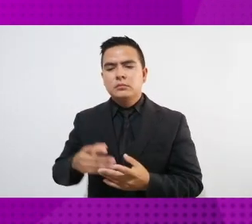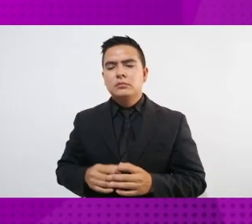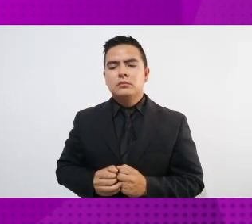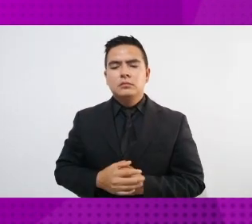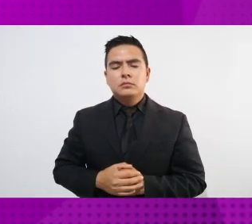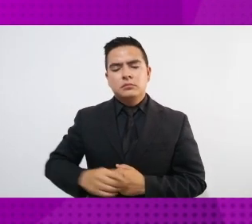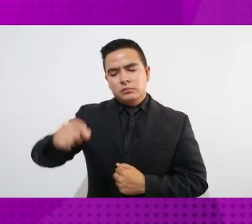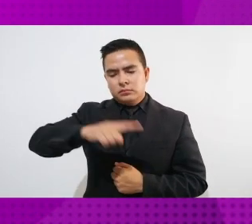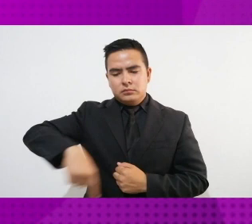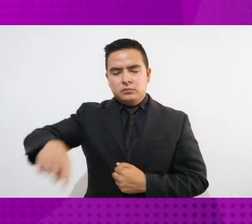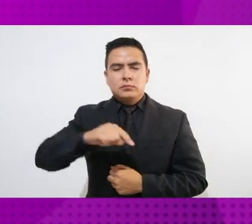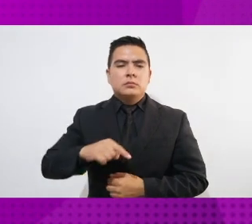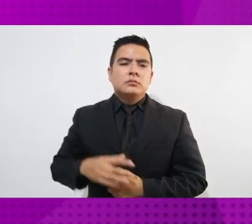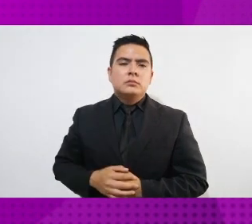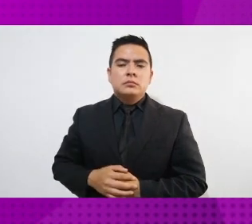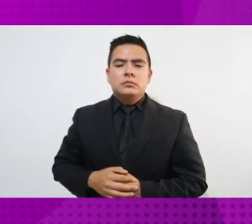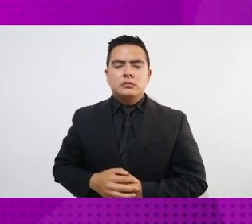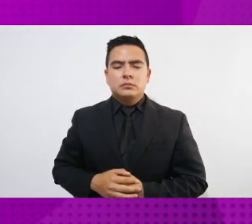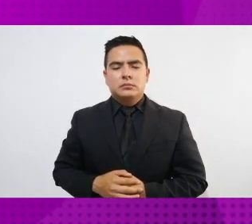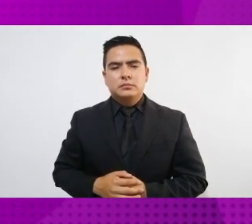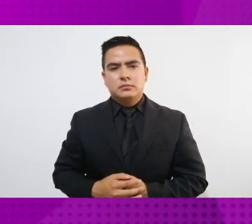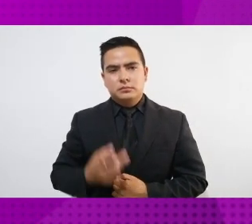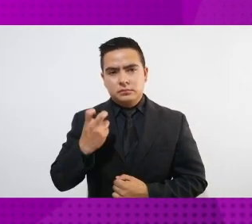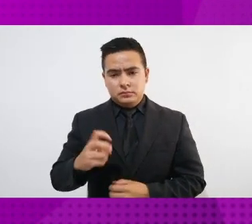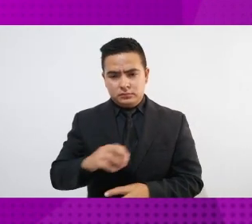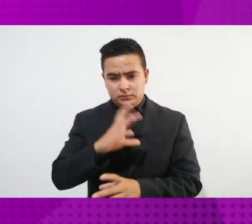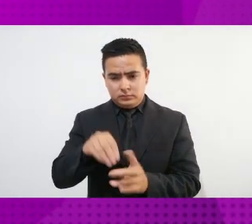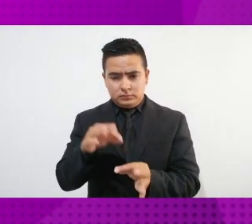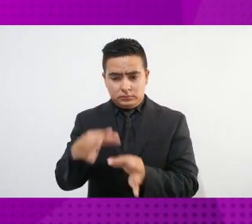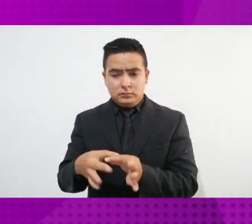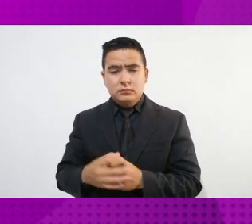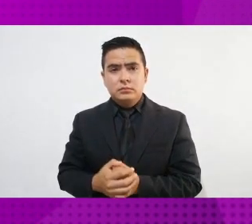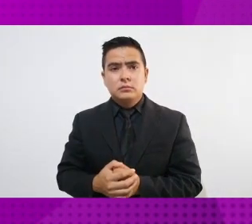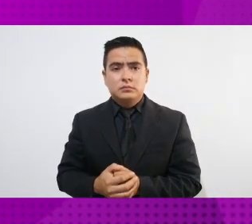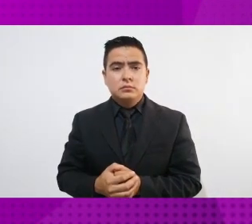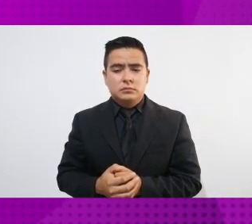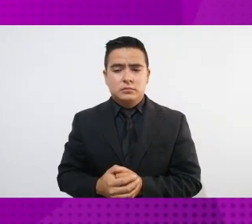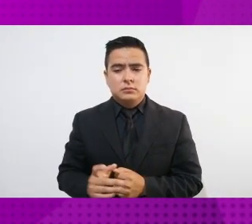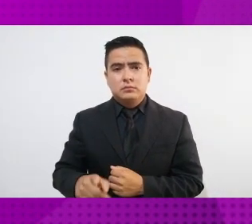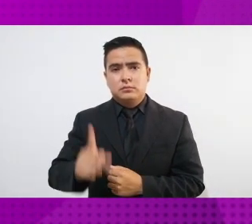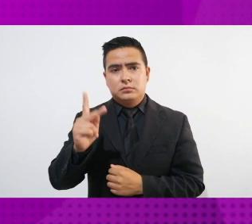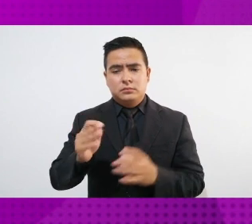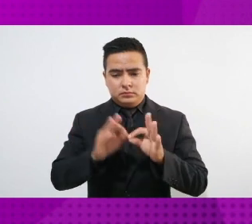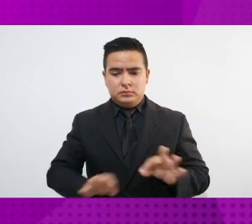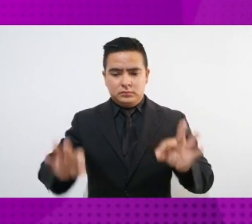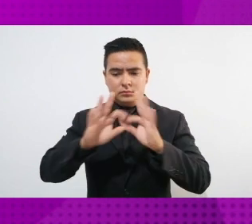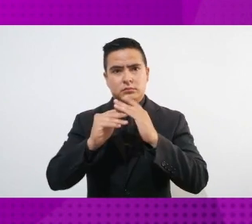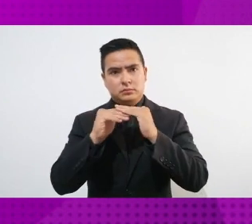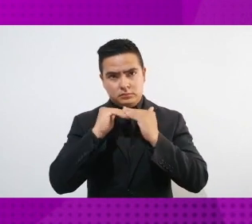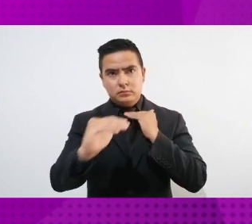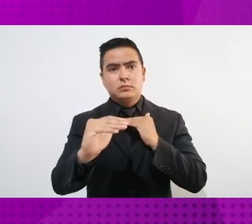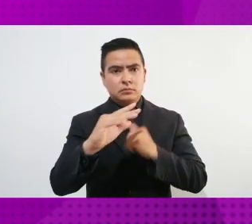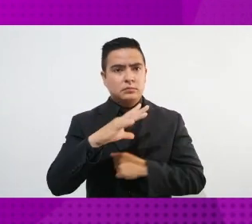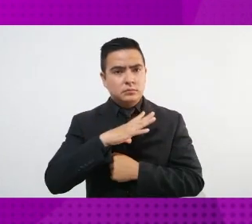justicia electoral, pero creo que hay maneras, es decir, hay formas en las que se pueden hacer cumplir con